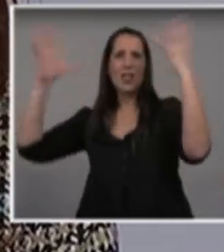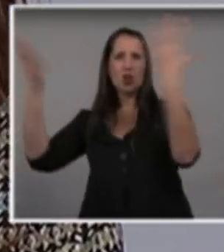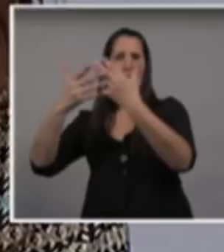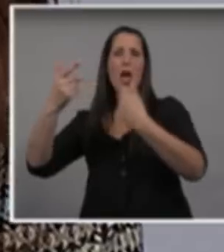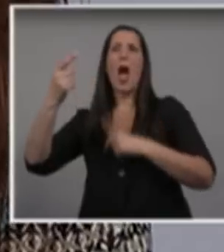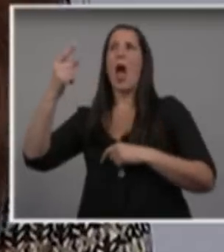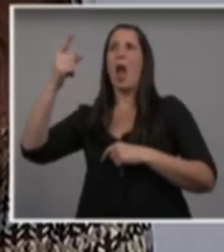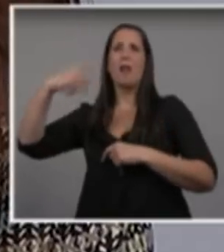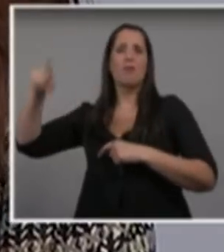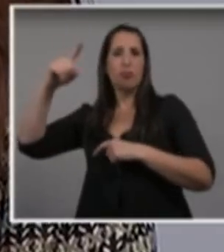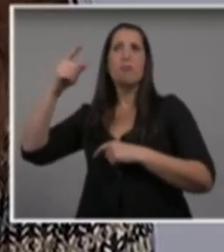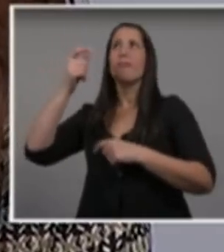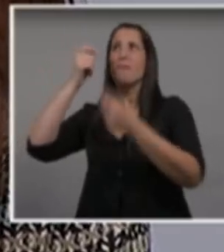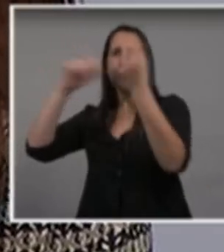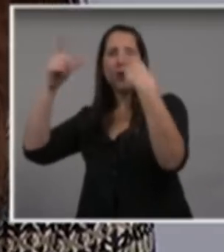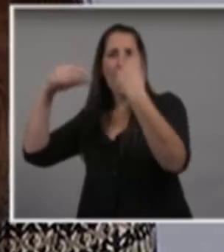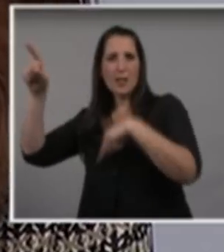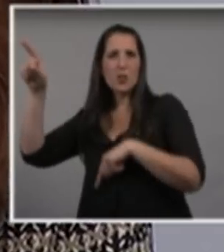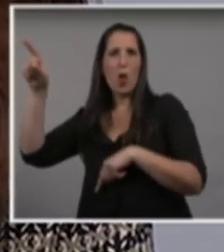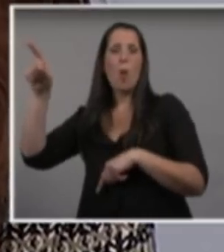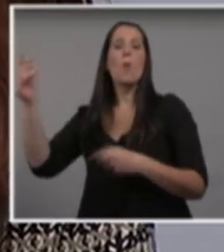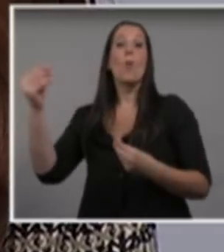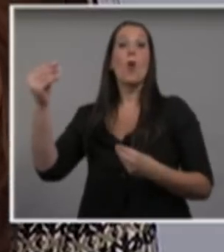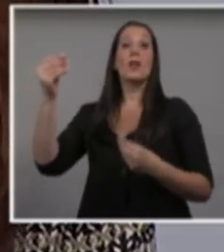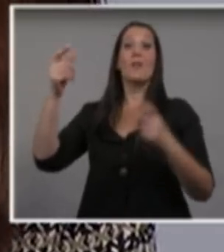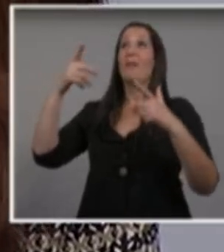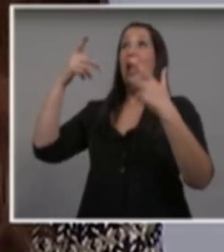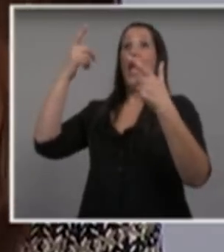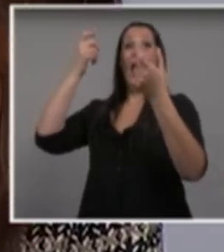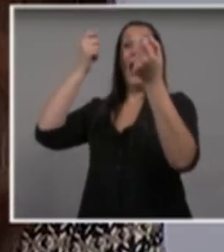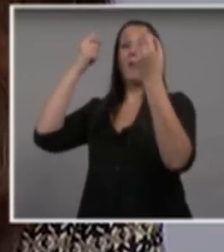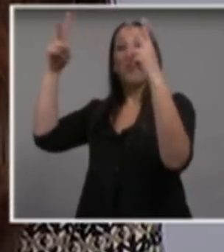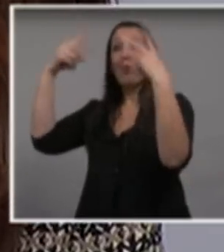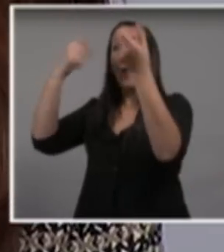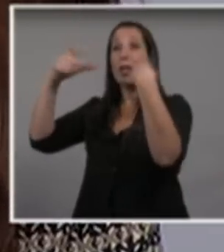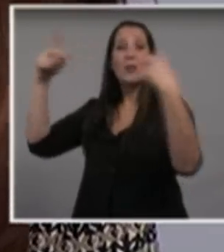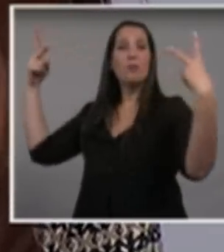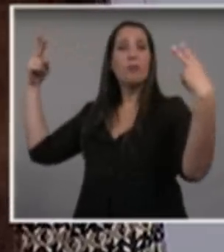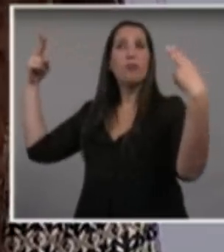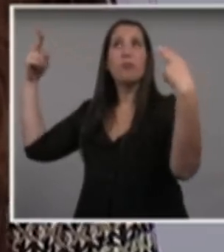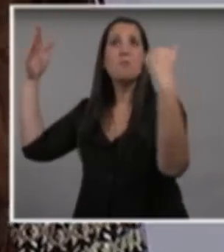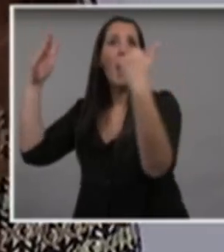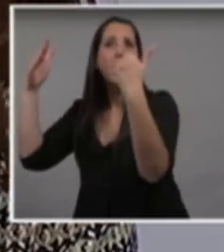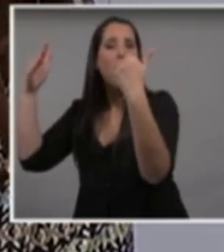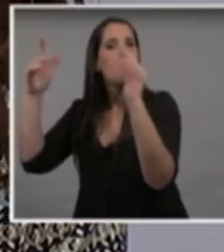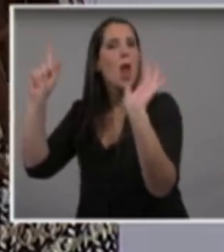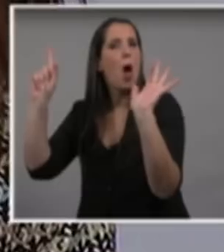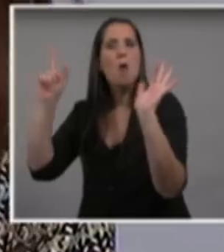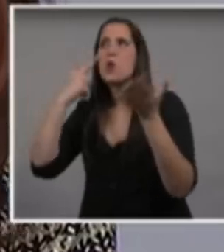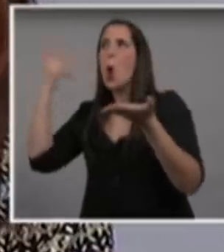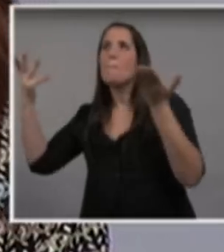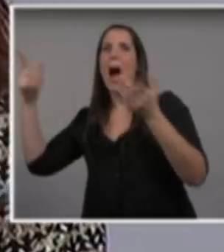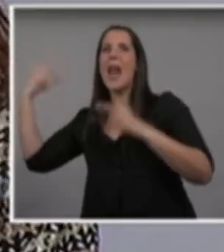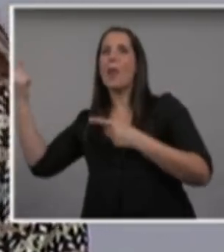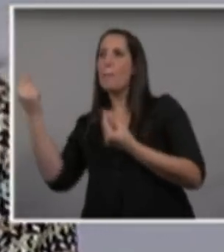caída de precios que la exportación, porque la reducción de la exportación ha sido mínima respecto de la caída muchas veces de los precios.